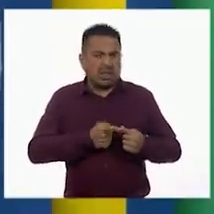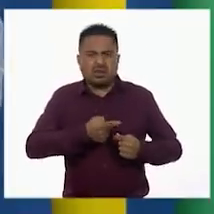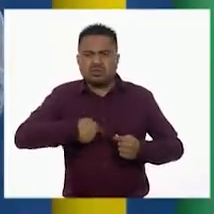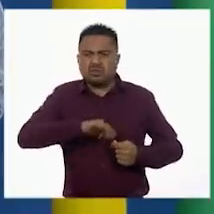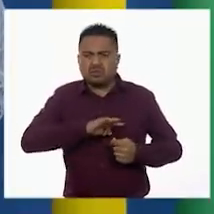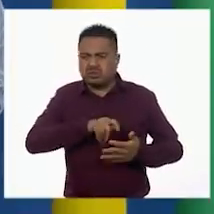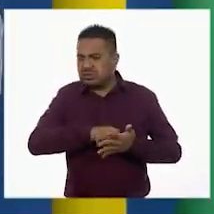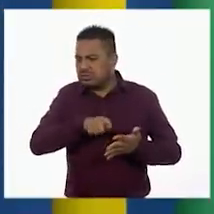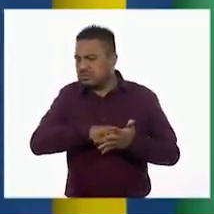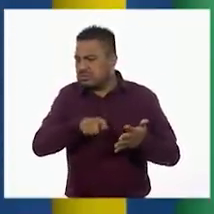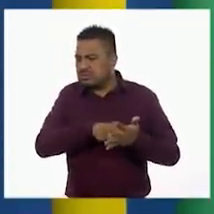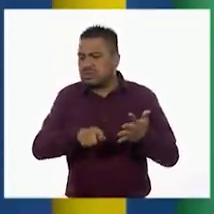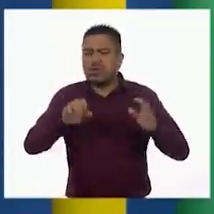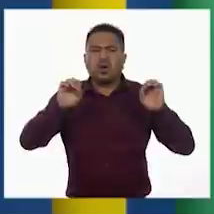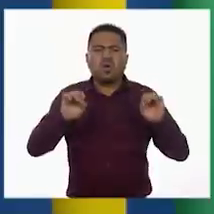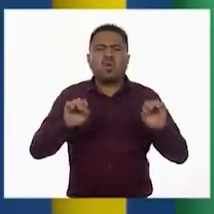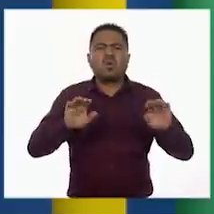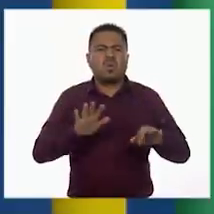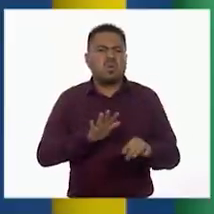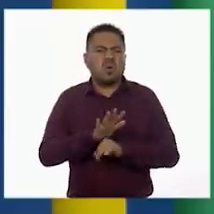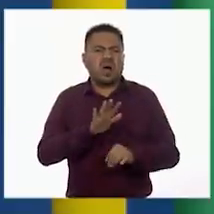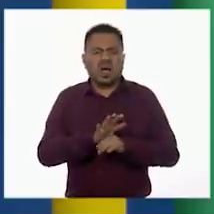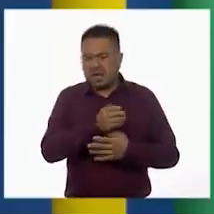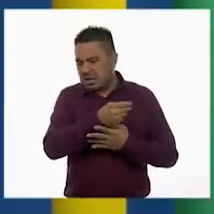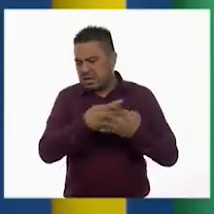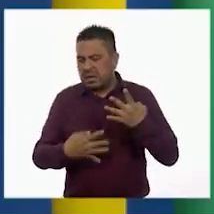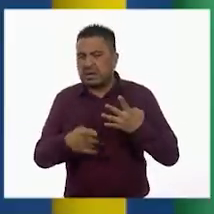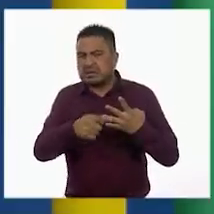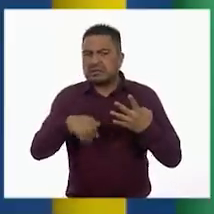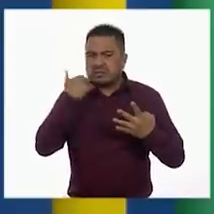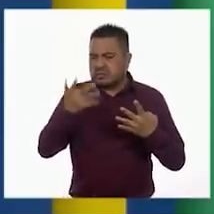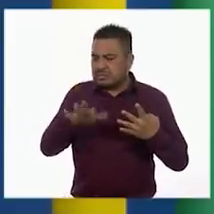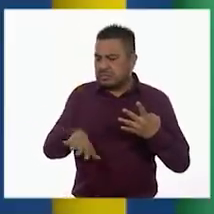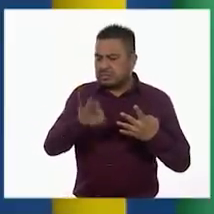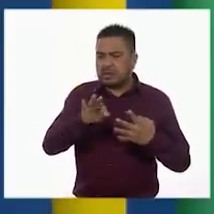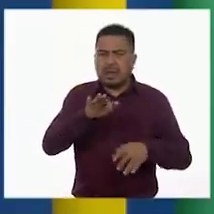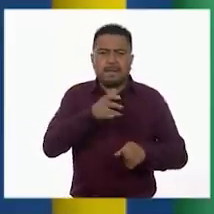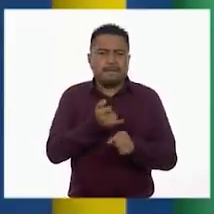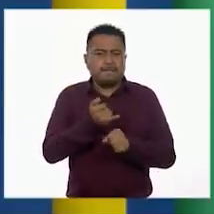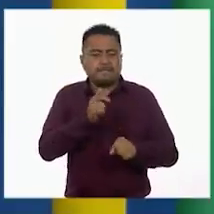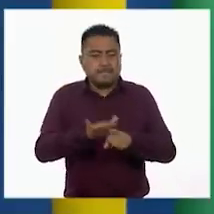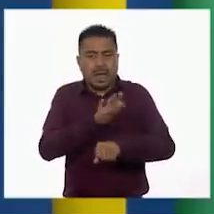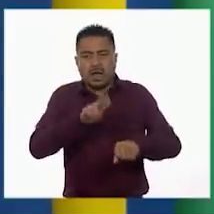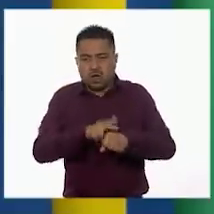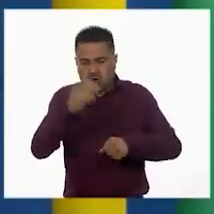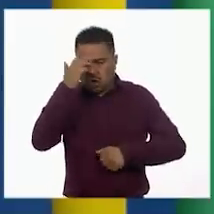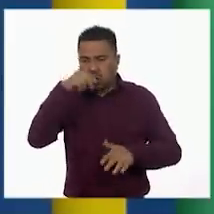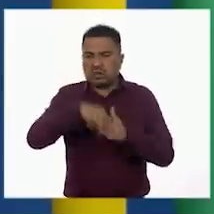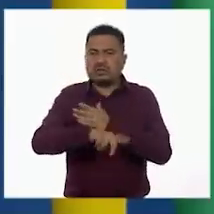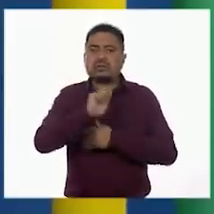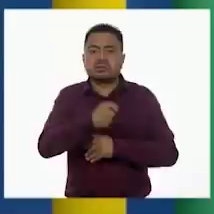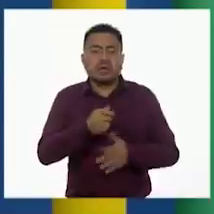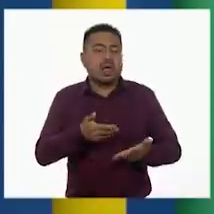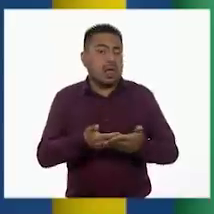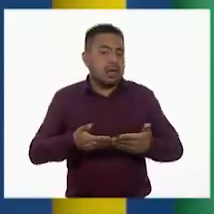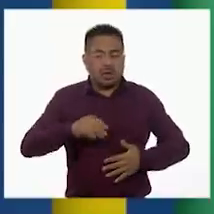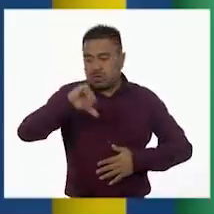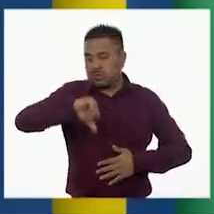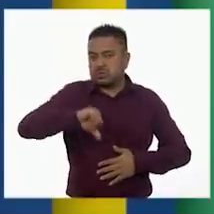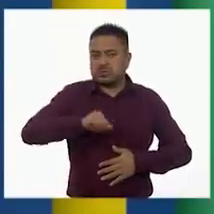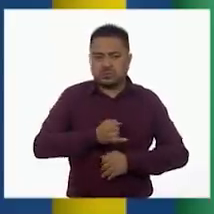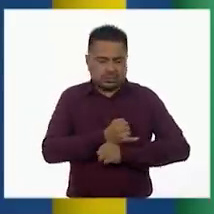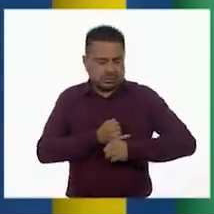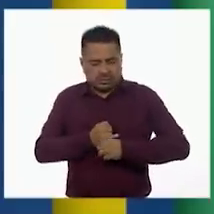a escribir o sobre quiénes queremos tener mayores conocimientos. En este caso, vamos